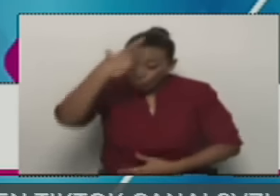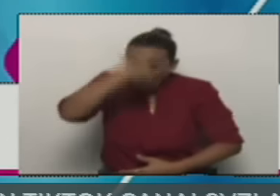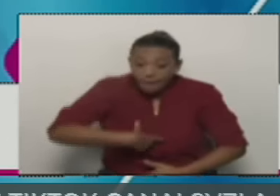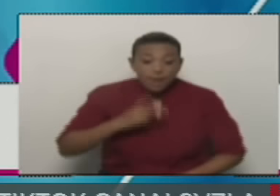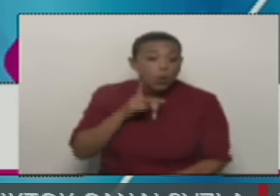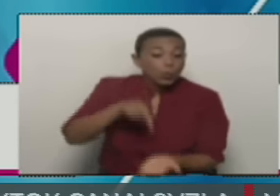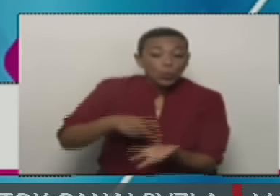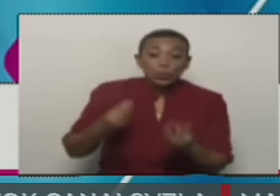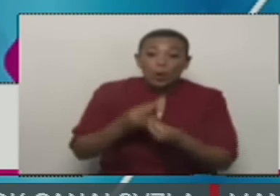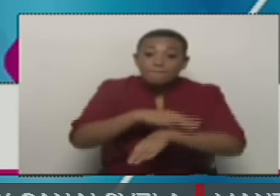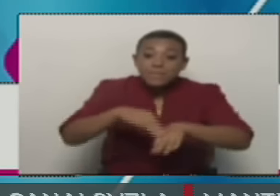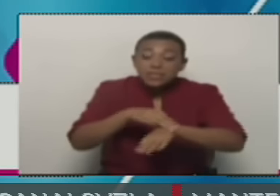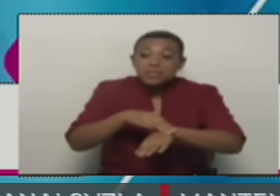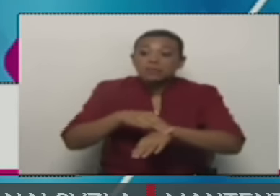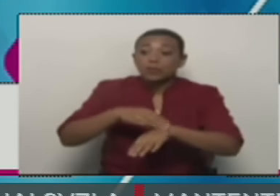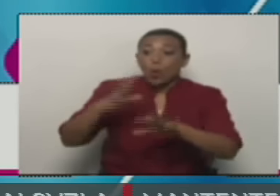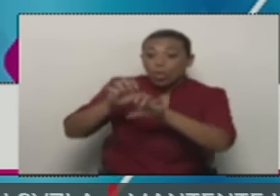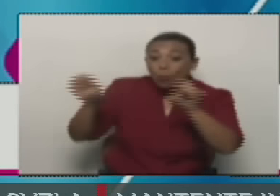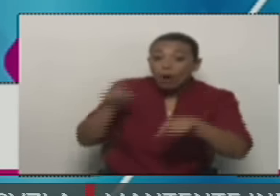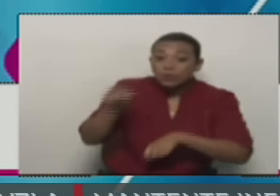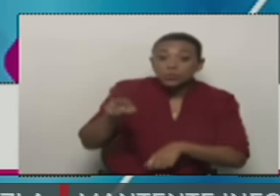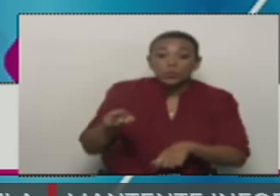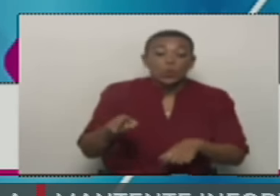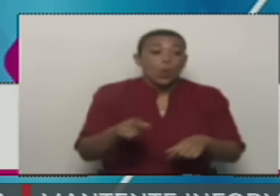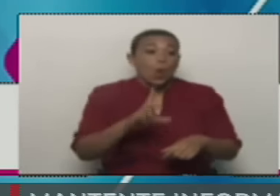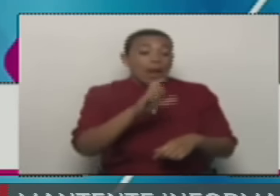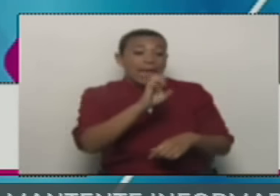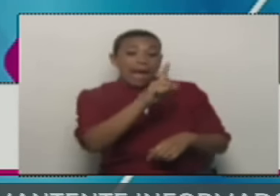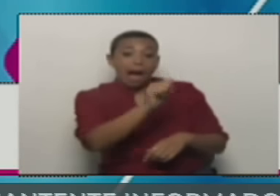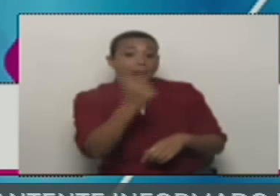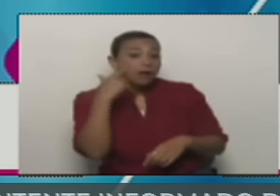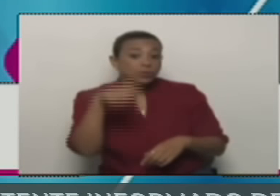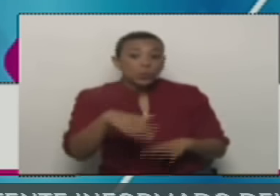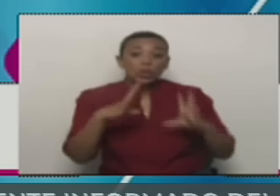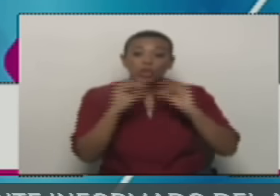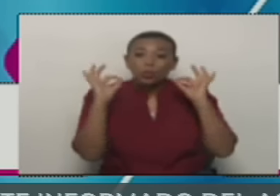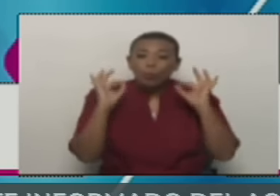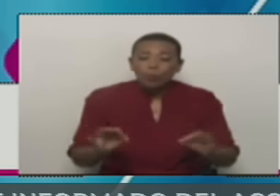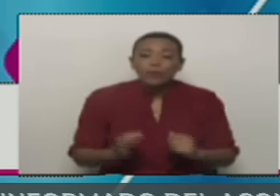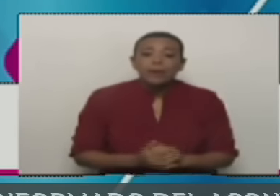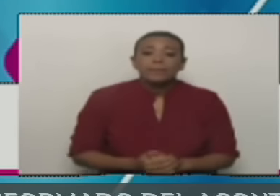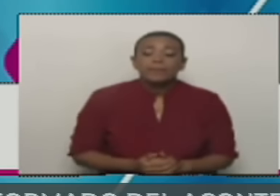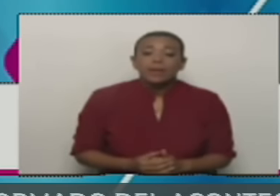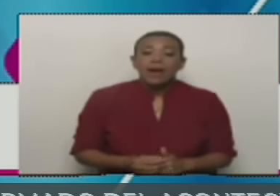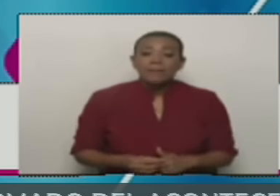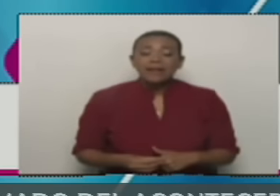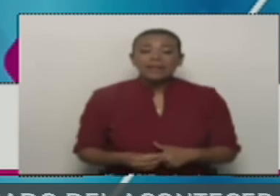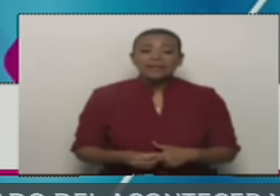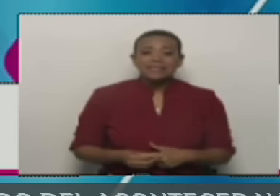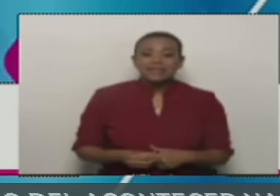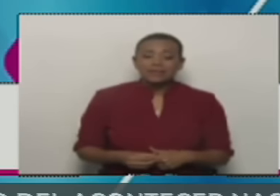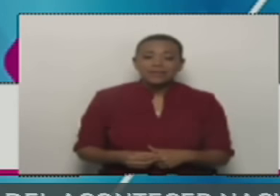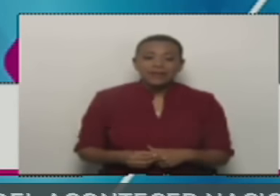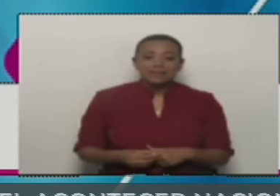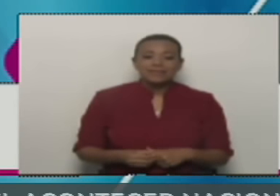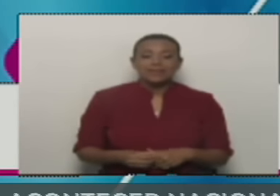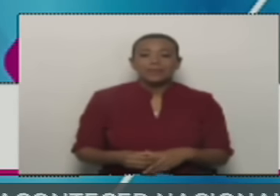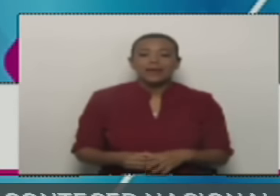ministro Héctor, con el ministro de Artillería, y ustedes me tienen que poner el programa de alimentación